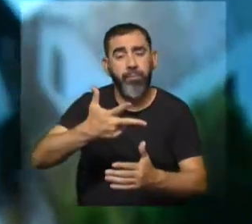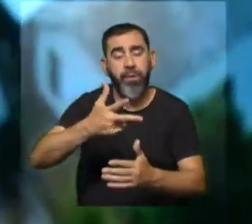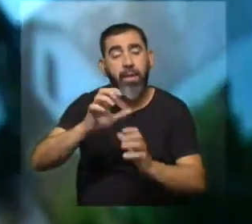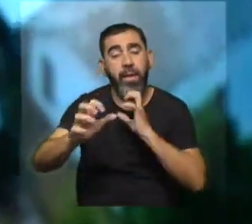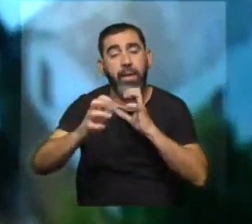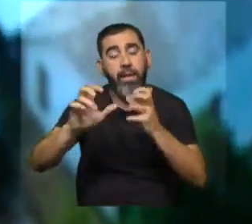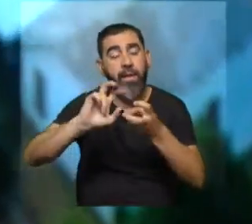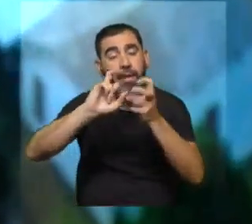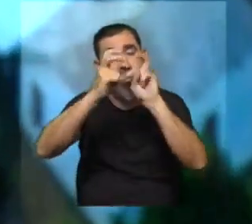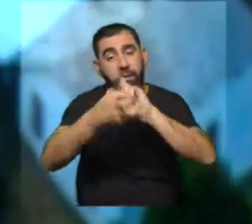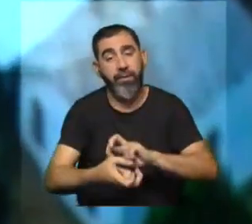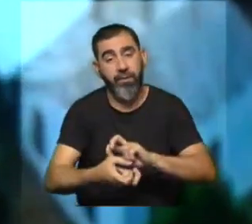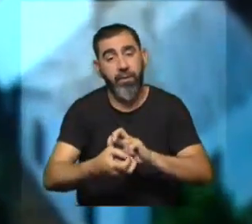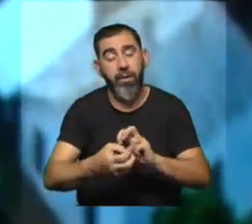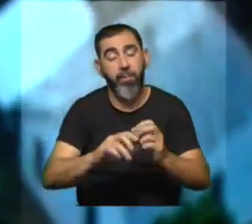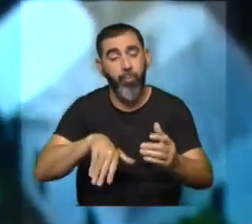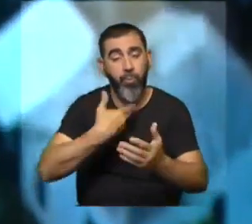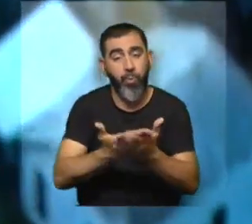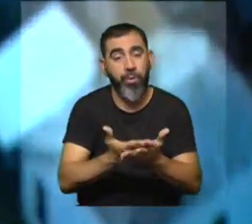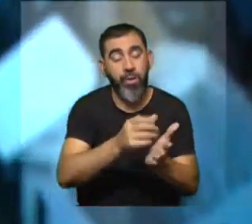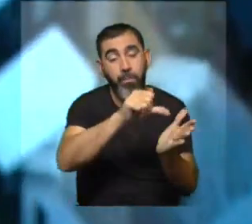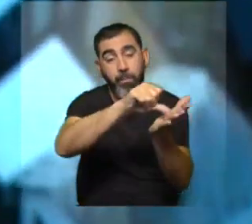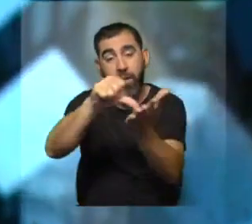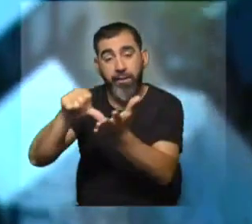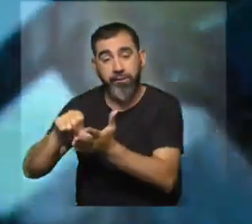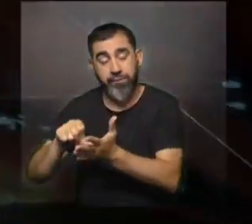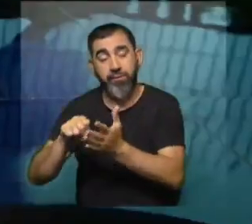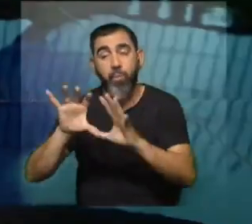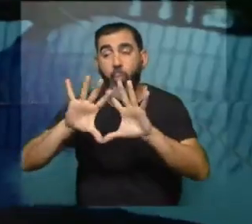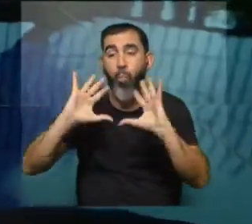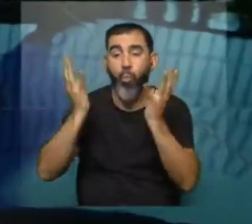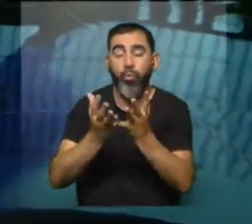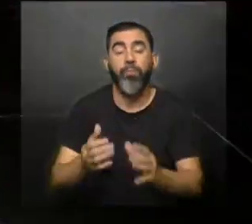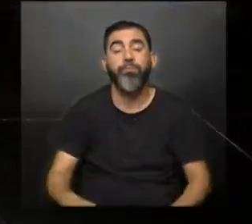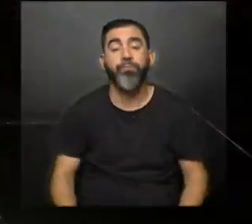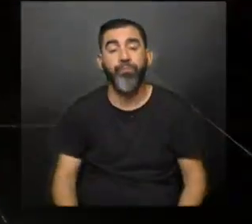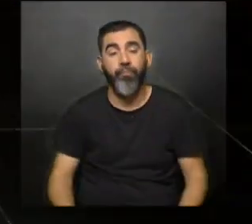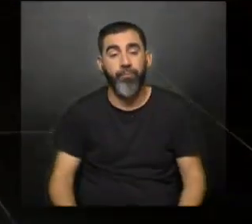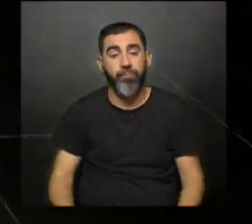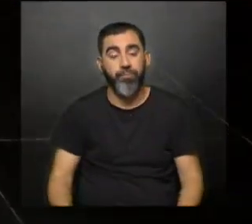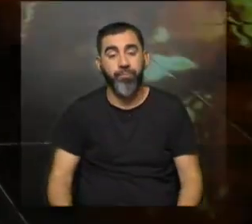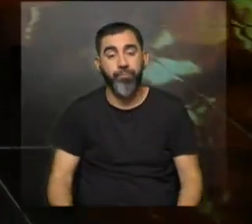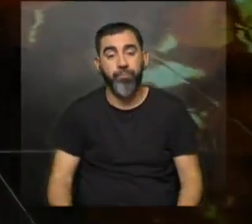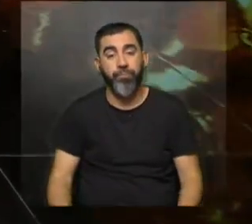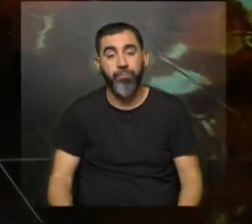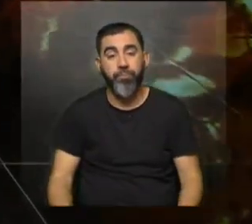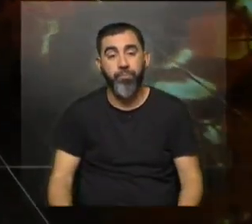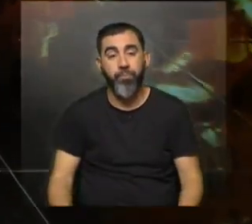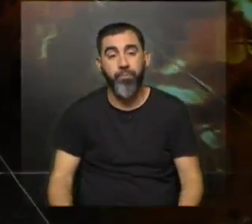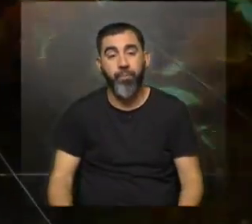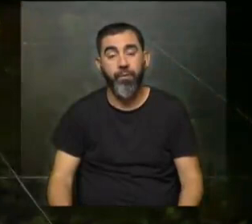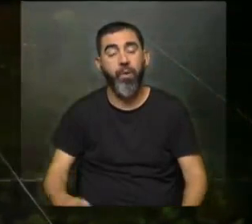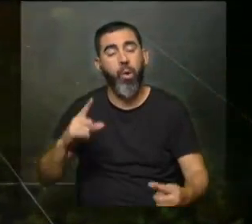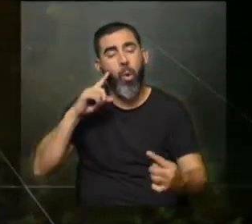energías renovables a todos los países, no solo en su ámbito, sino proponer un acuerdo global con el horizonte, digamos, de lo que era la